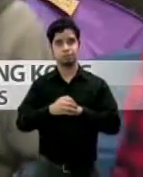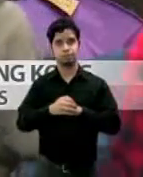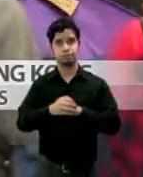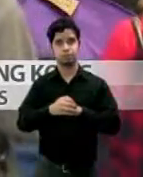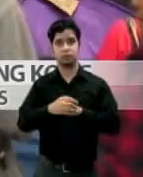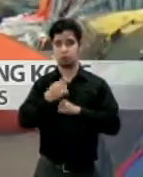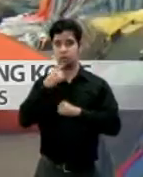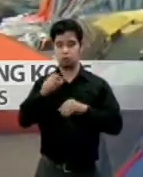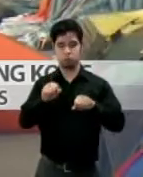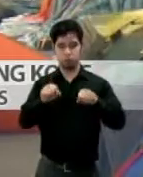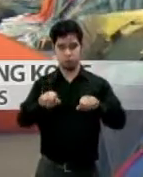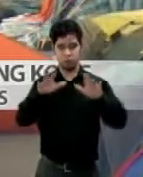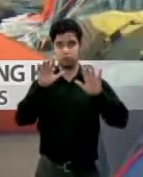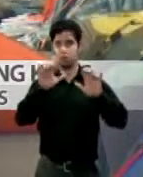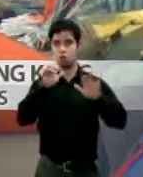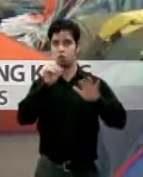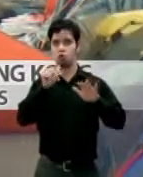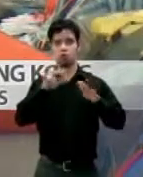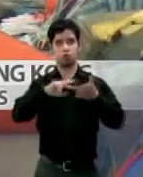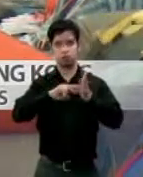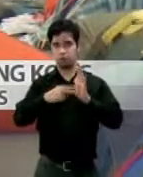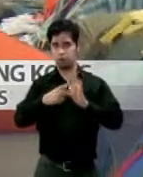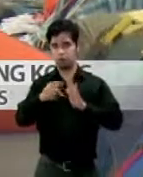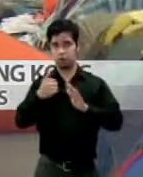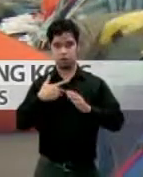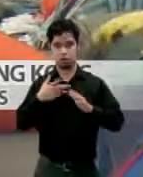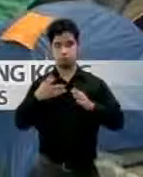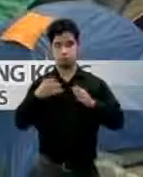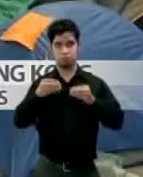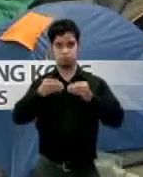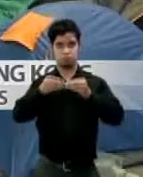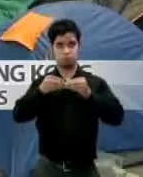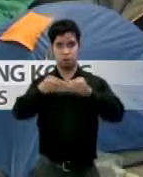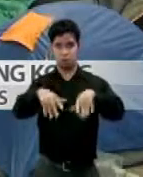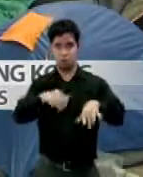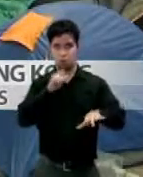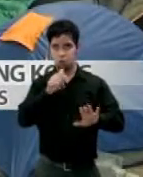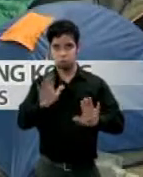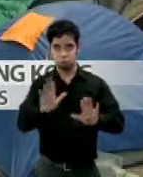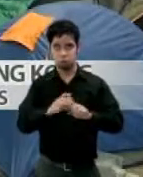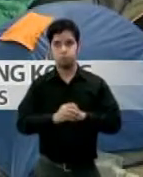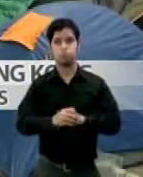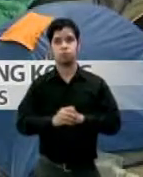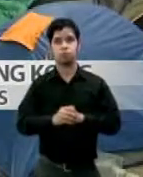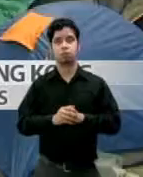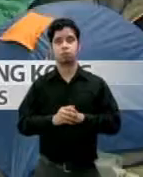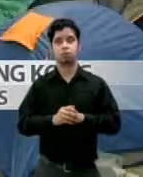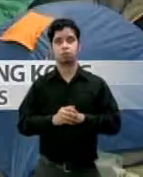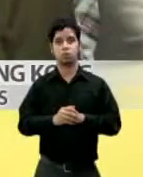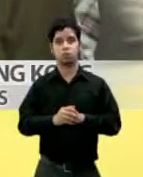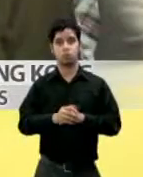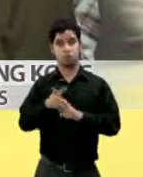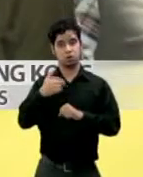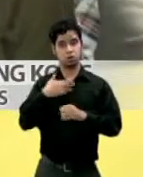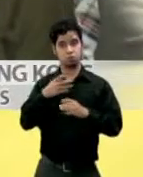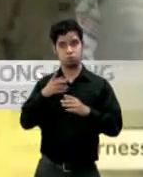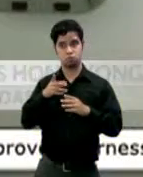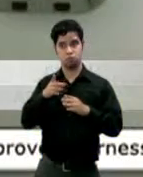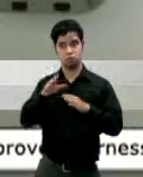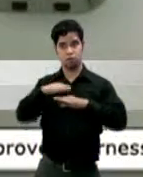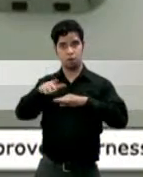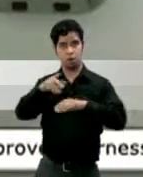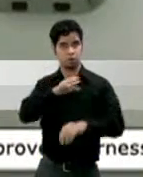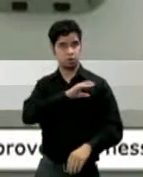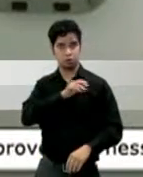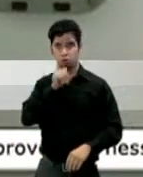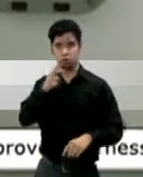rendirse no es fracasar y destacaron la valentía de los ocupantes, criticando a la policía por estar fuera de control. La